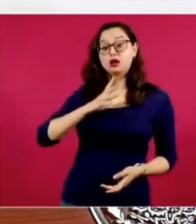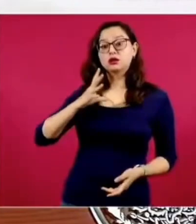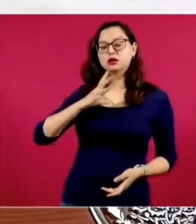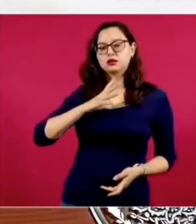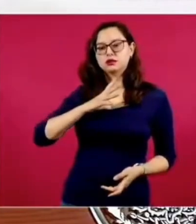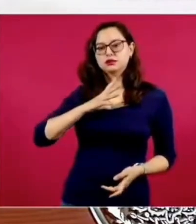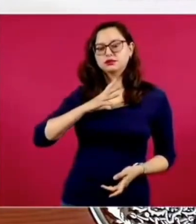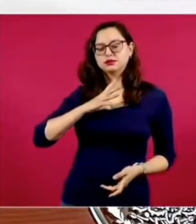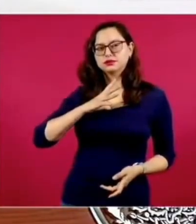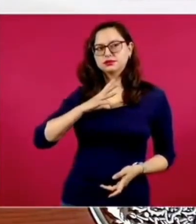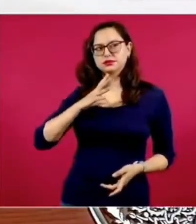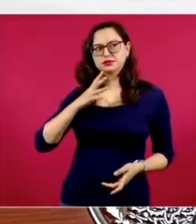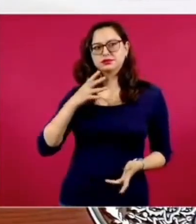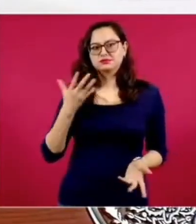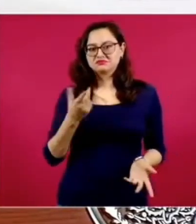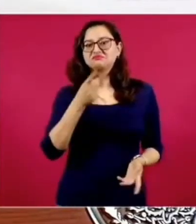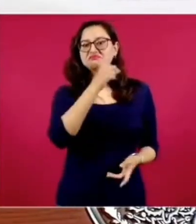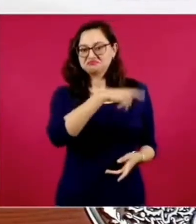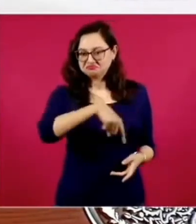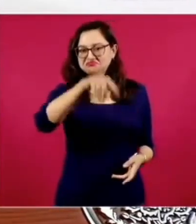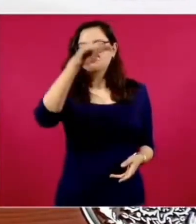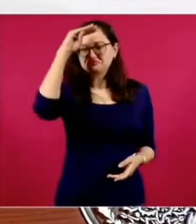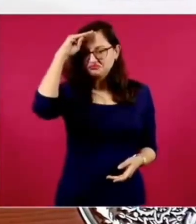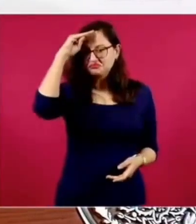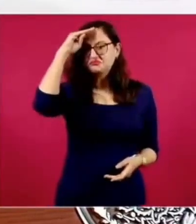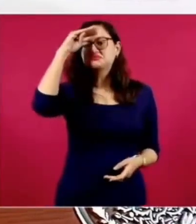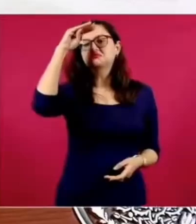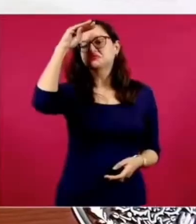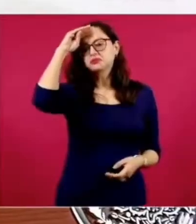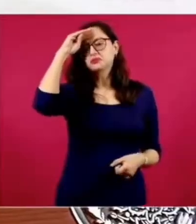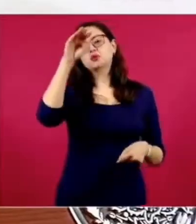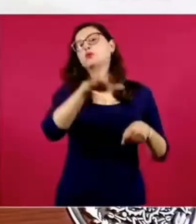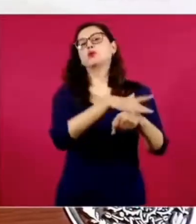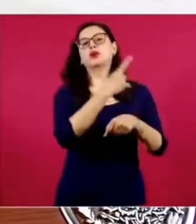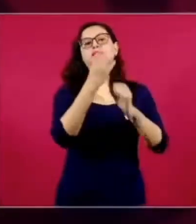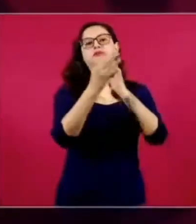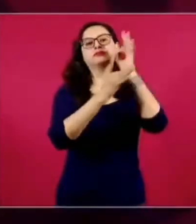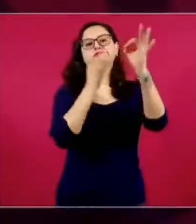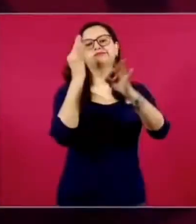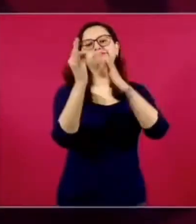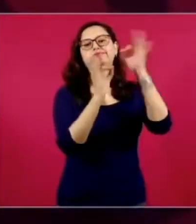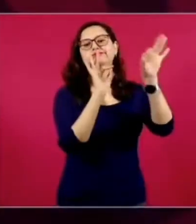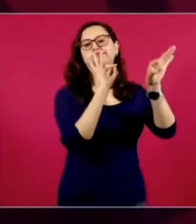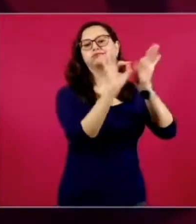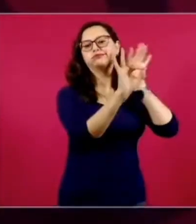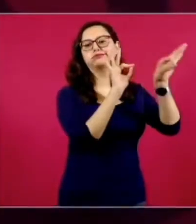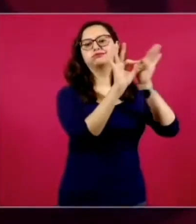piensan que los migrantes llegan a Estados Unidos y son los que llevan la droga,